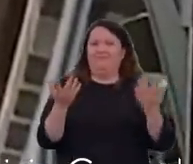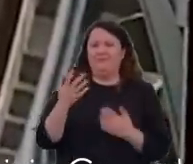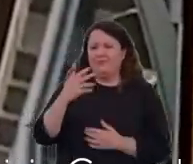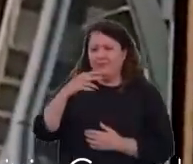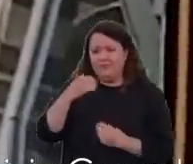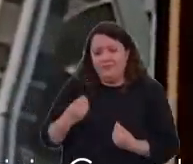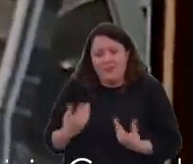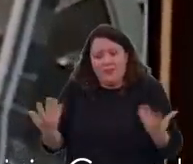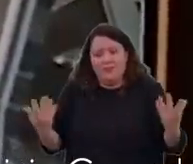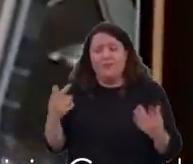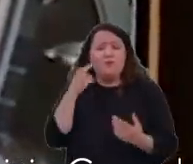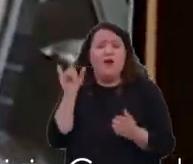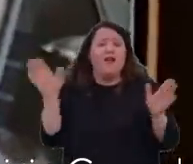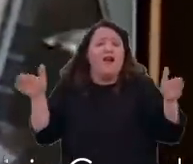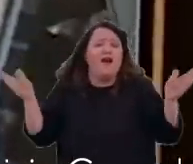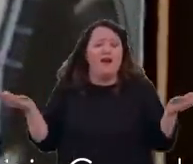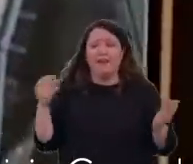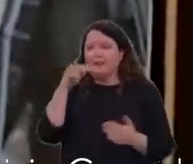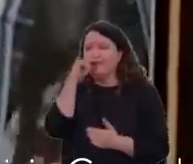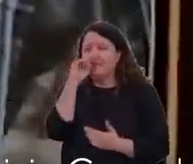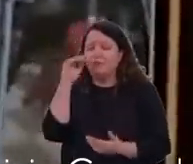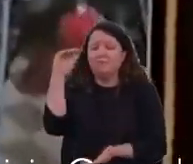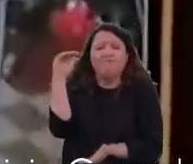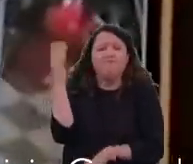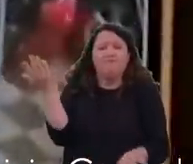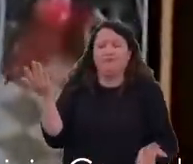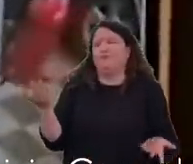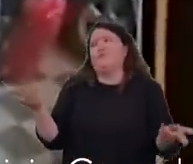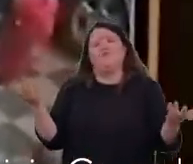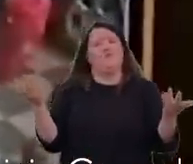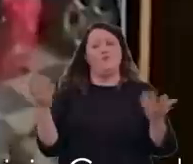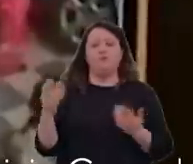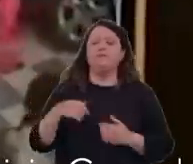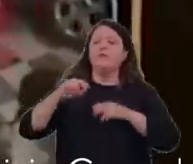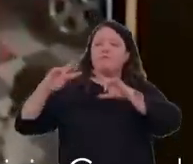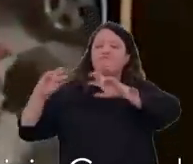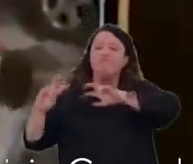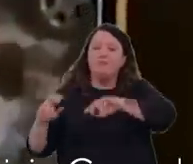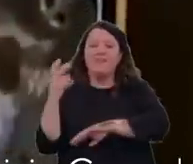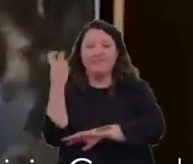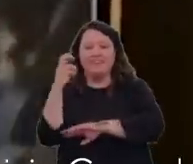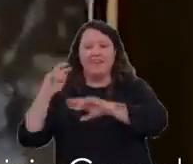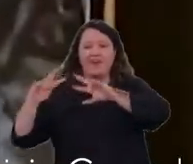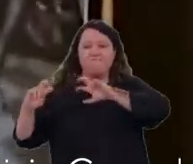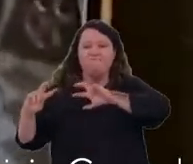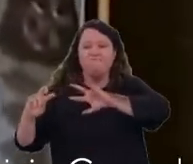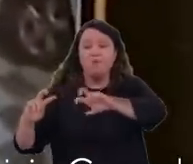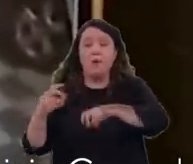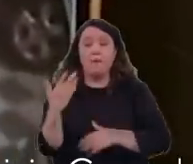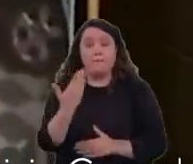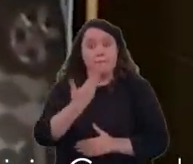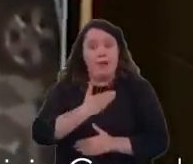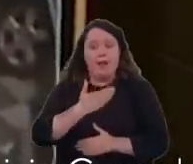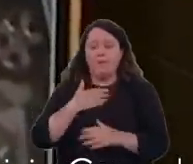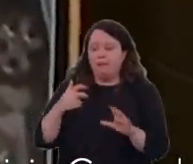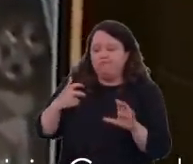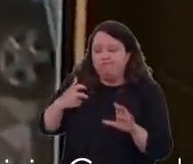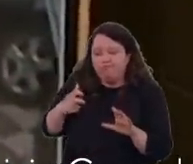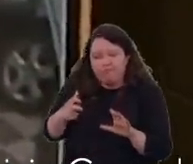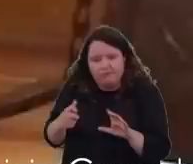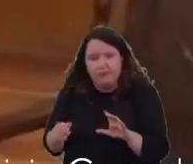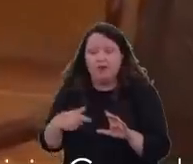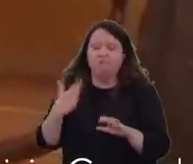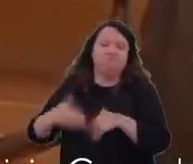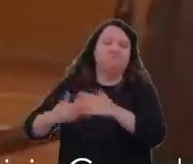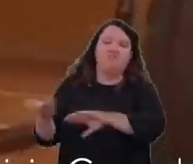vida a un angelito, una criatura como esa tan pequeña. Según las investigaciones de la fiscalía, la madre le habría inyectado un fármaco que le